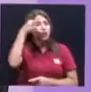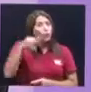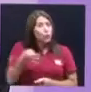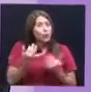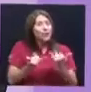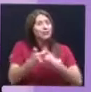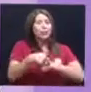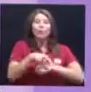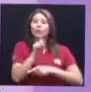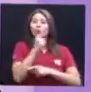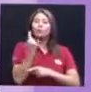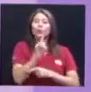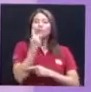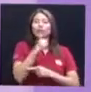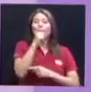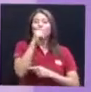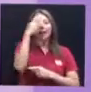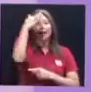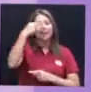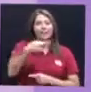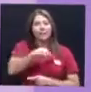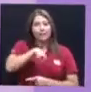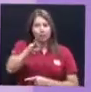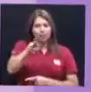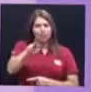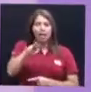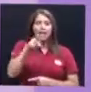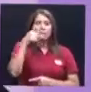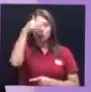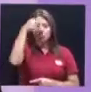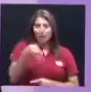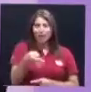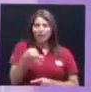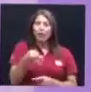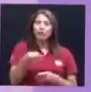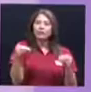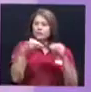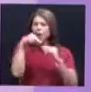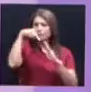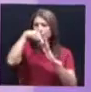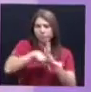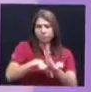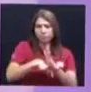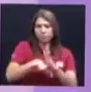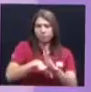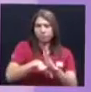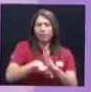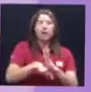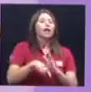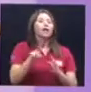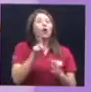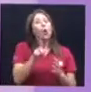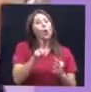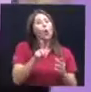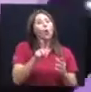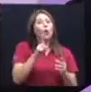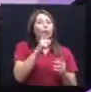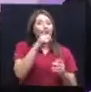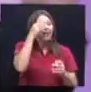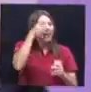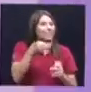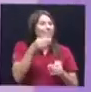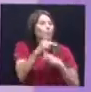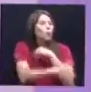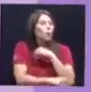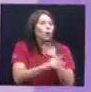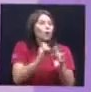una creencia religiosa eh creo que va más allá de de la creencia religiosa de un pueblo o de varios pueblos creo que